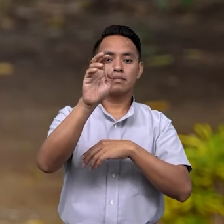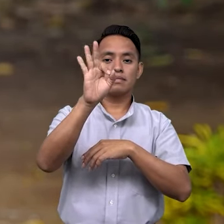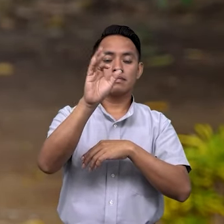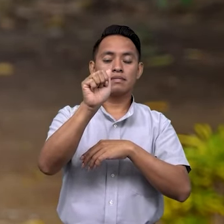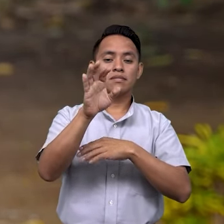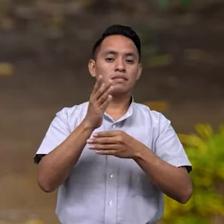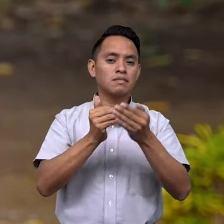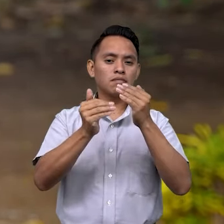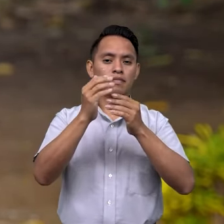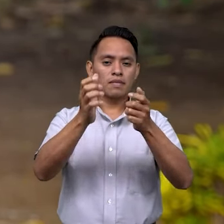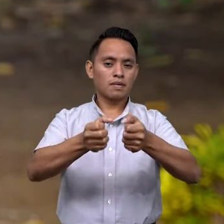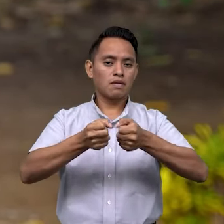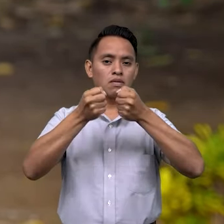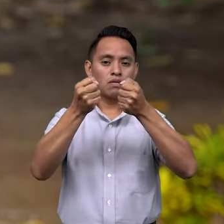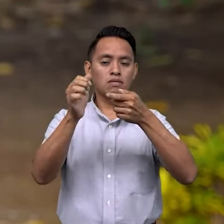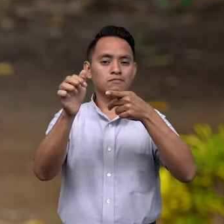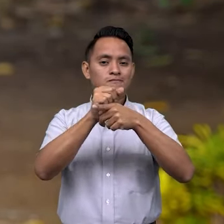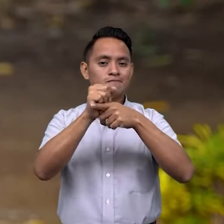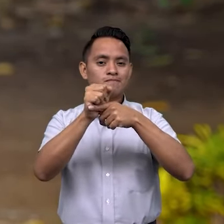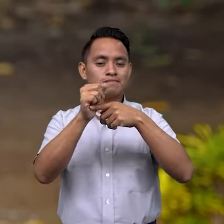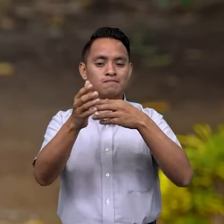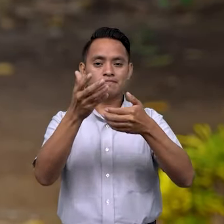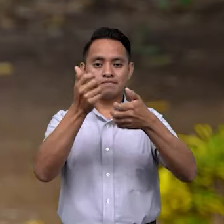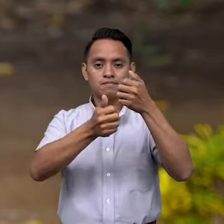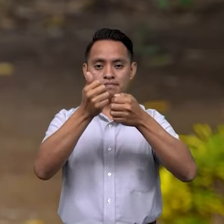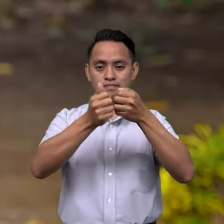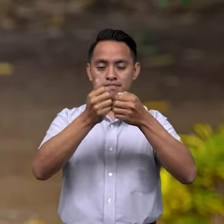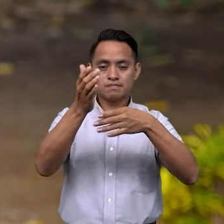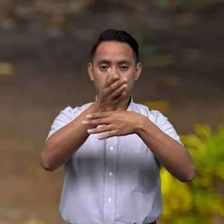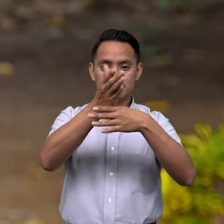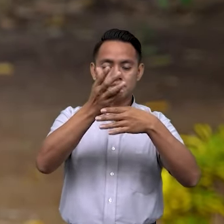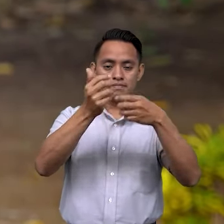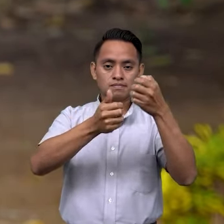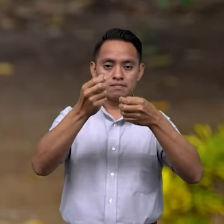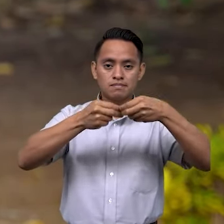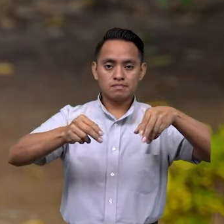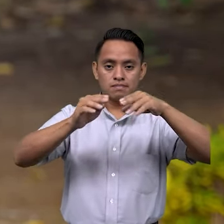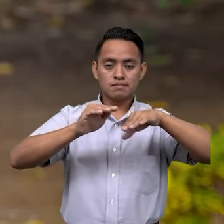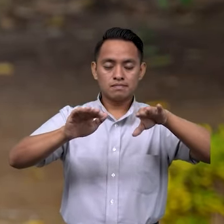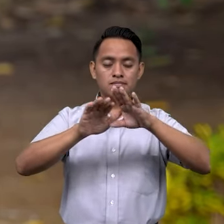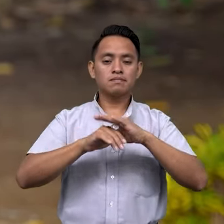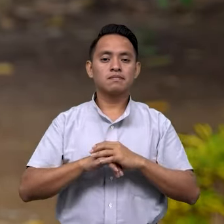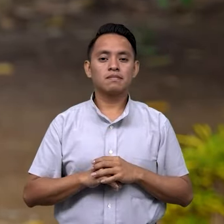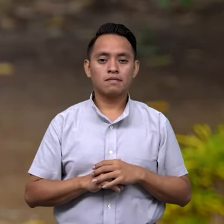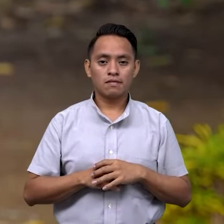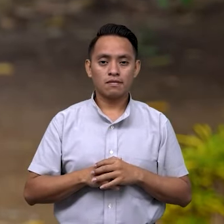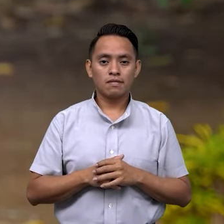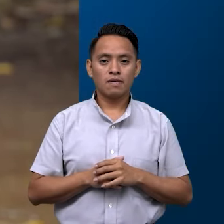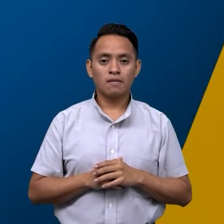fortalecer todas sus capacidades ante las diferentes amenazas de acuerdo a sus realidades. Veamos.